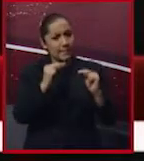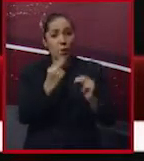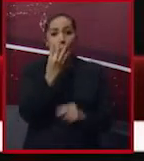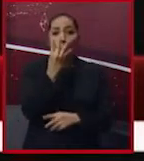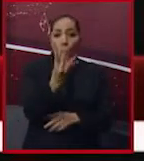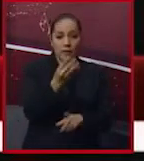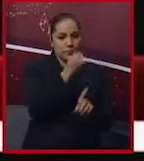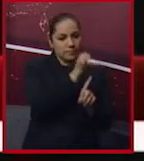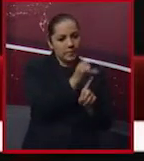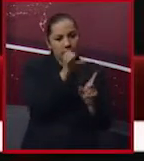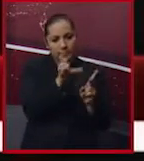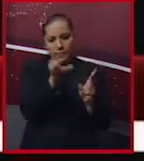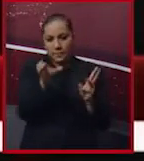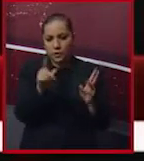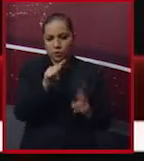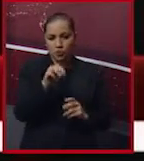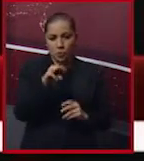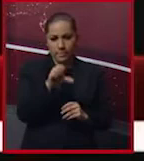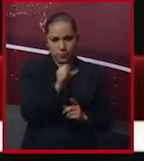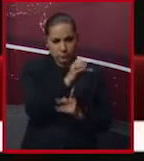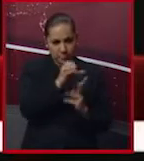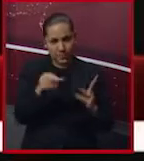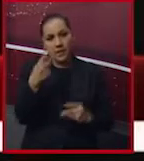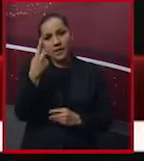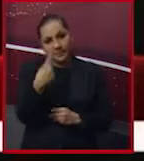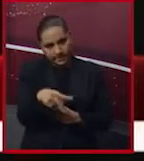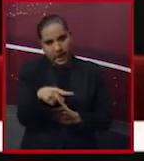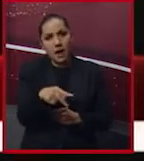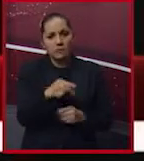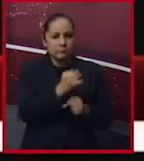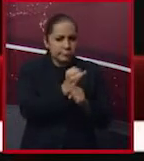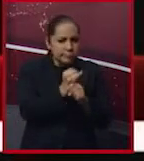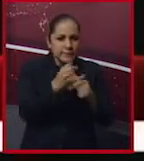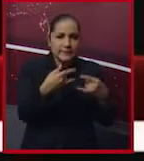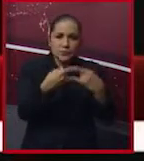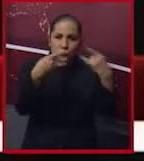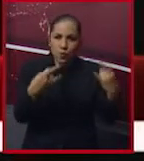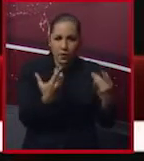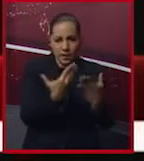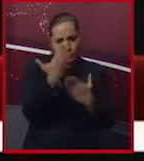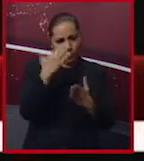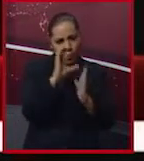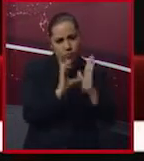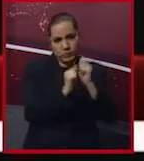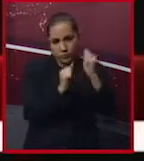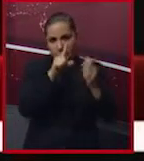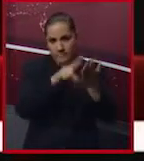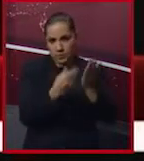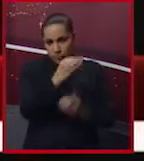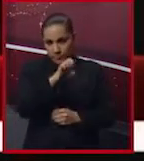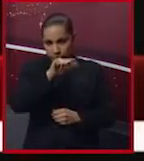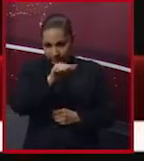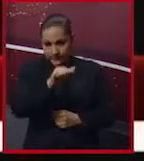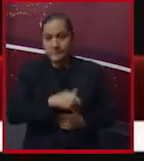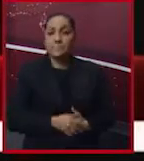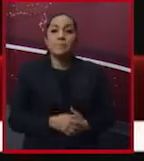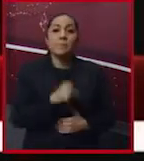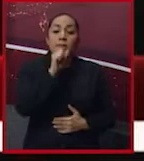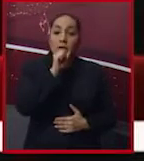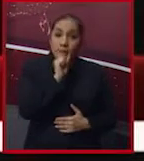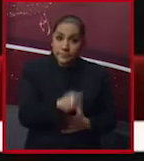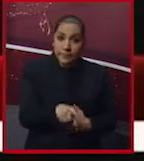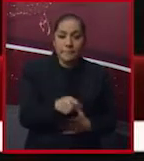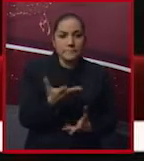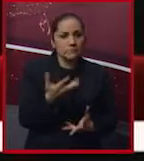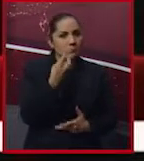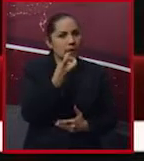de las fuentes históricas de la Constitución de 1917. Y al lado de eso se buscó, y ese fue uno